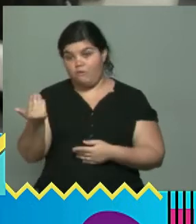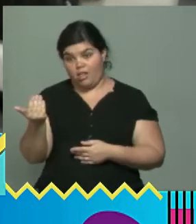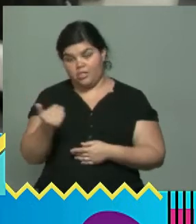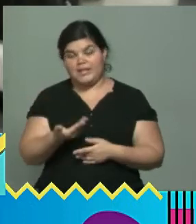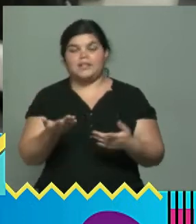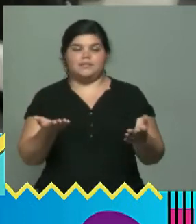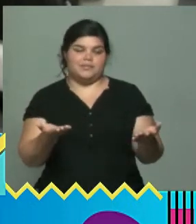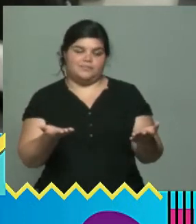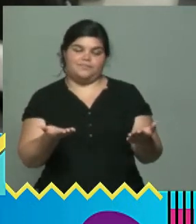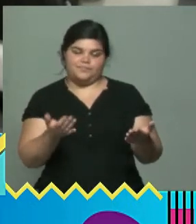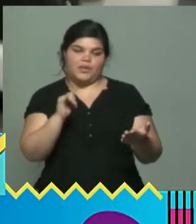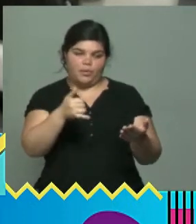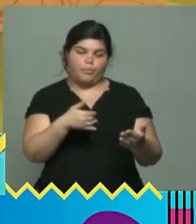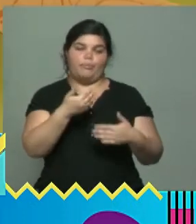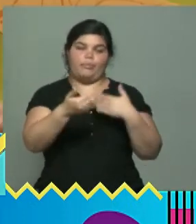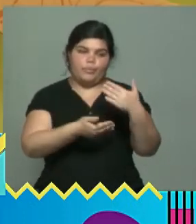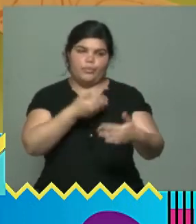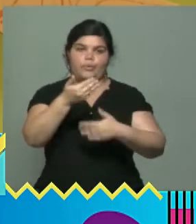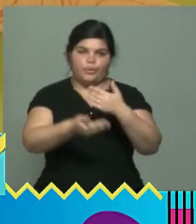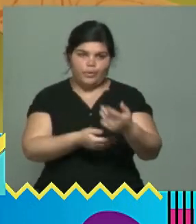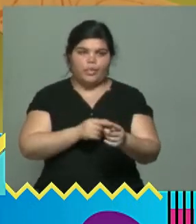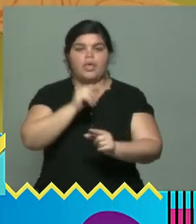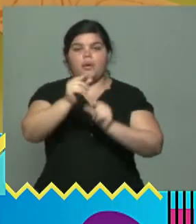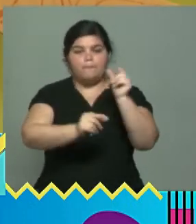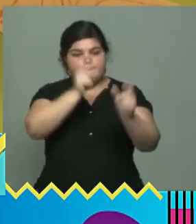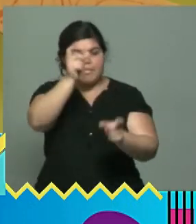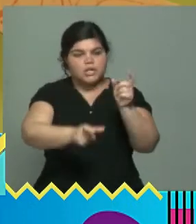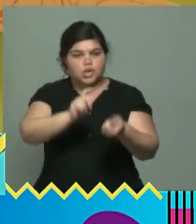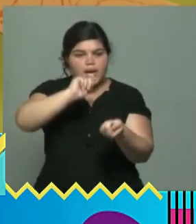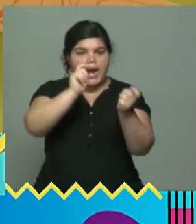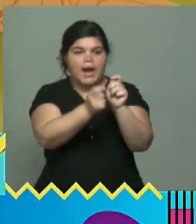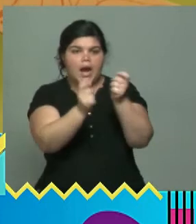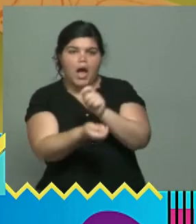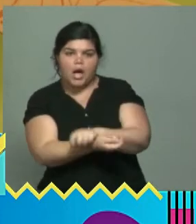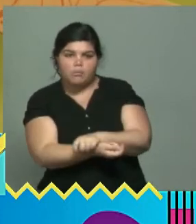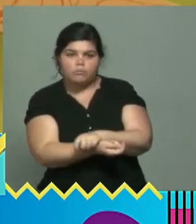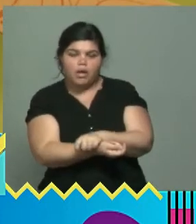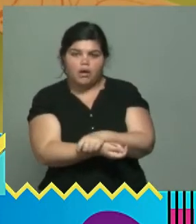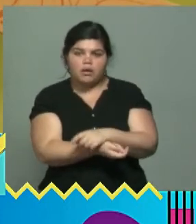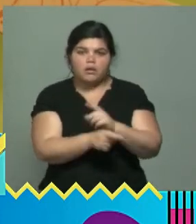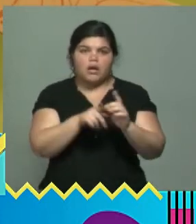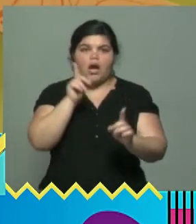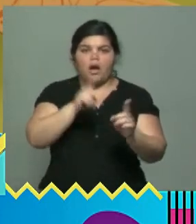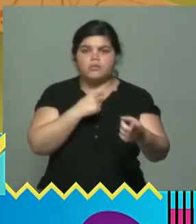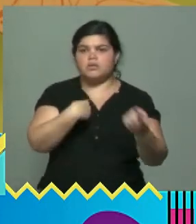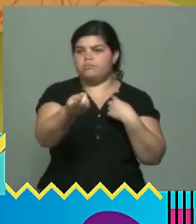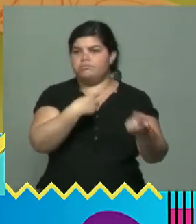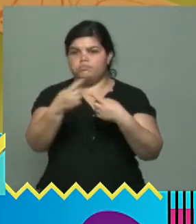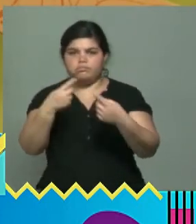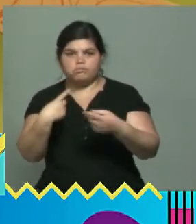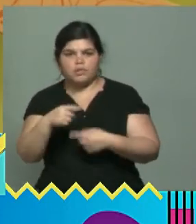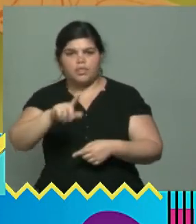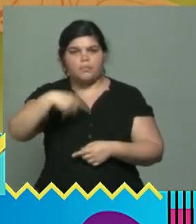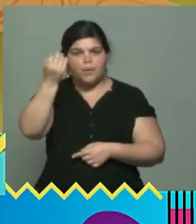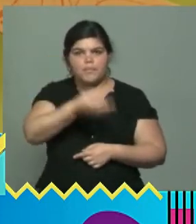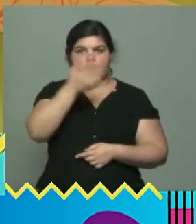y las personas tenemos, vamos cambiando, o sea, muchas veces circula la gente, nuevos profesionales